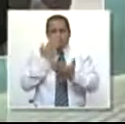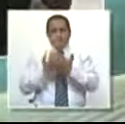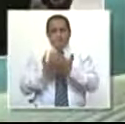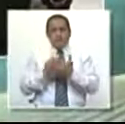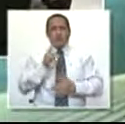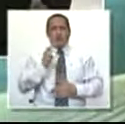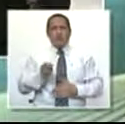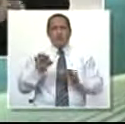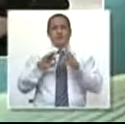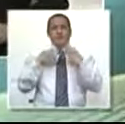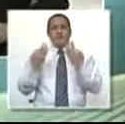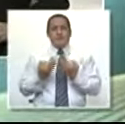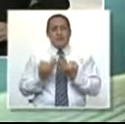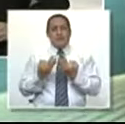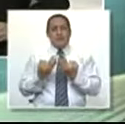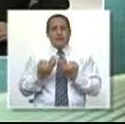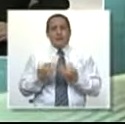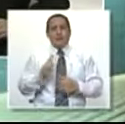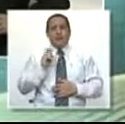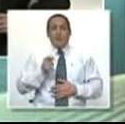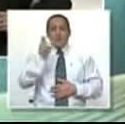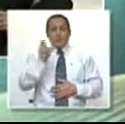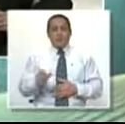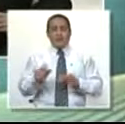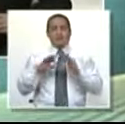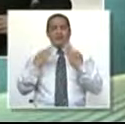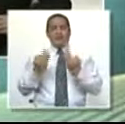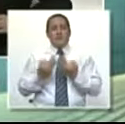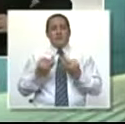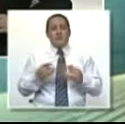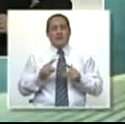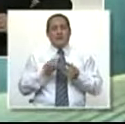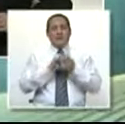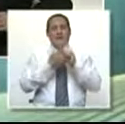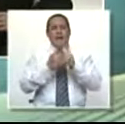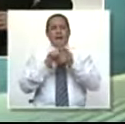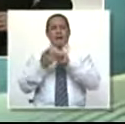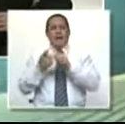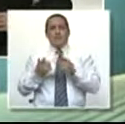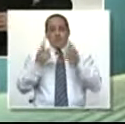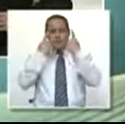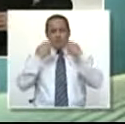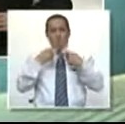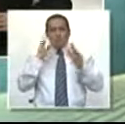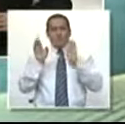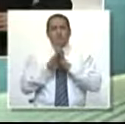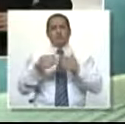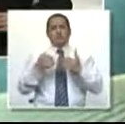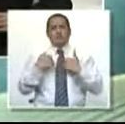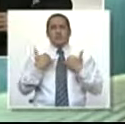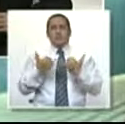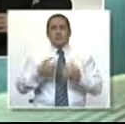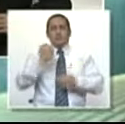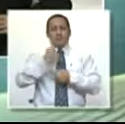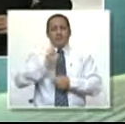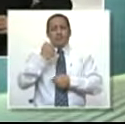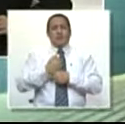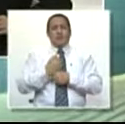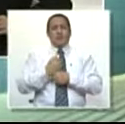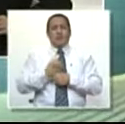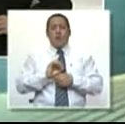el la juez de familia la juez de familia decide reprogramarla en razón de que tenía una